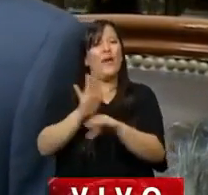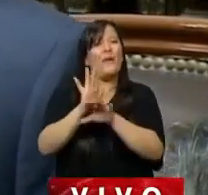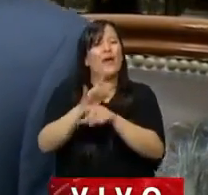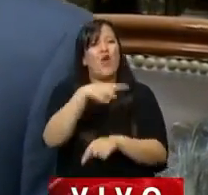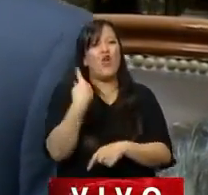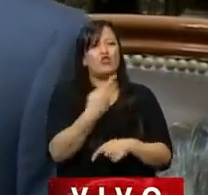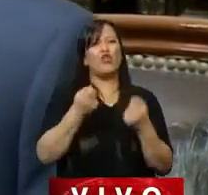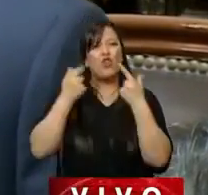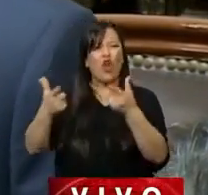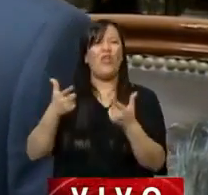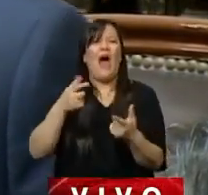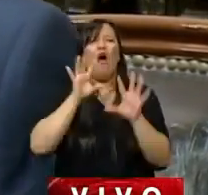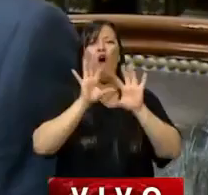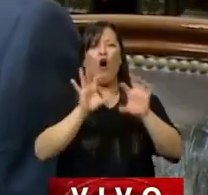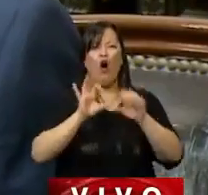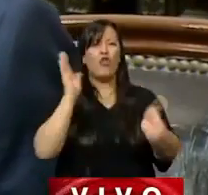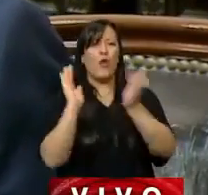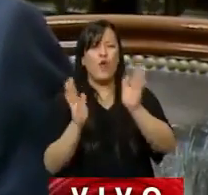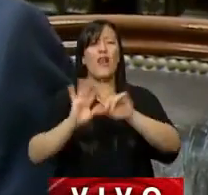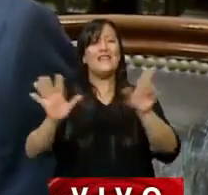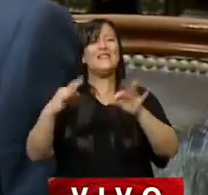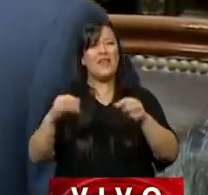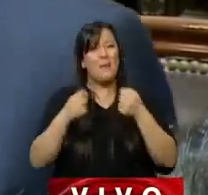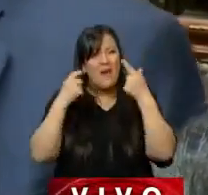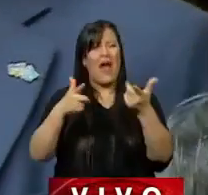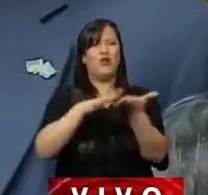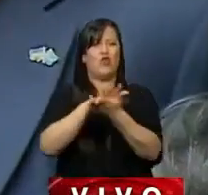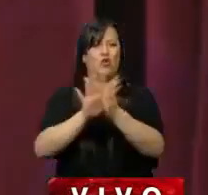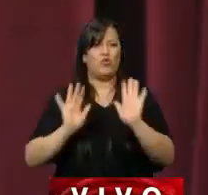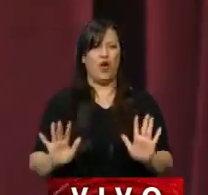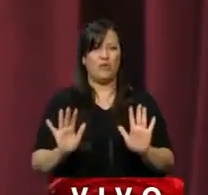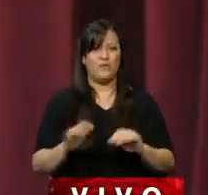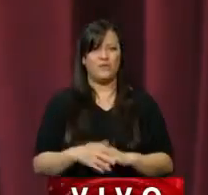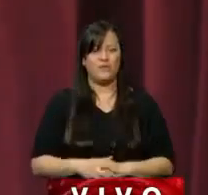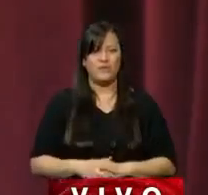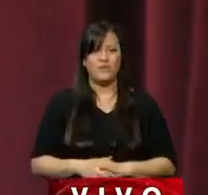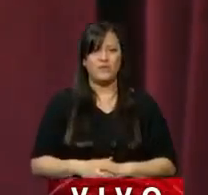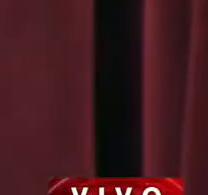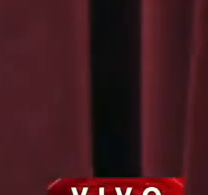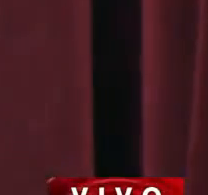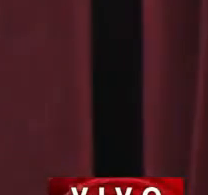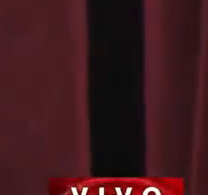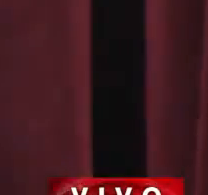dar al odio, a la violencia y a la antipolítica. Gracias, señora Presidenta. Gracias, diputado Di Giacomo.